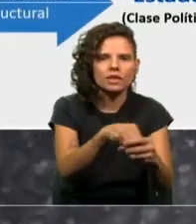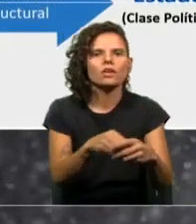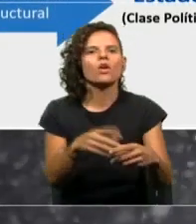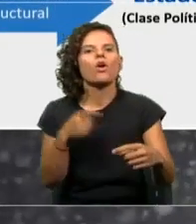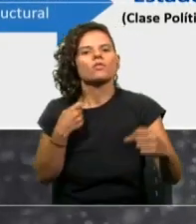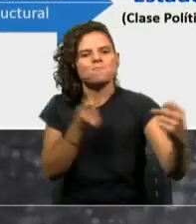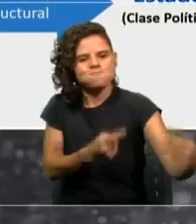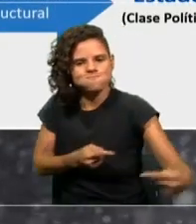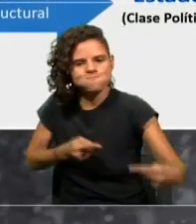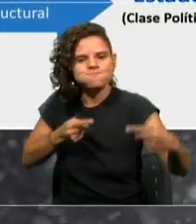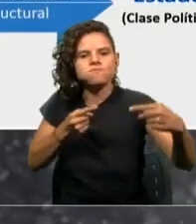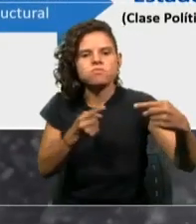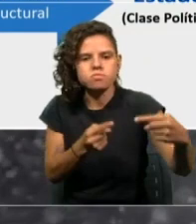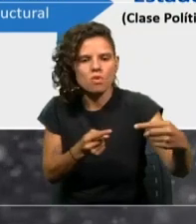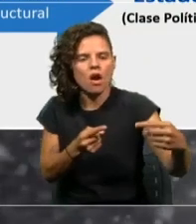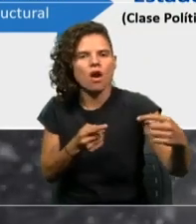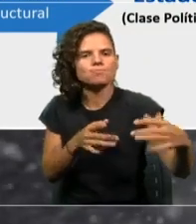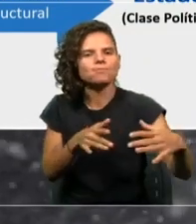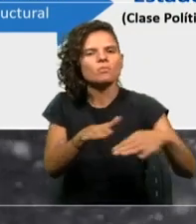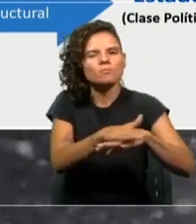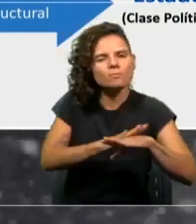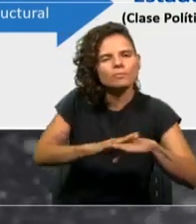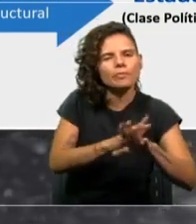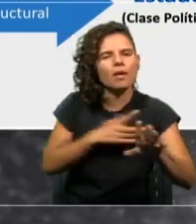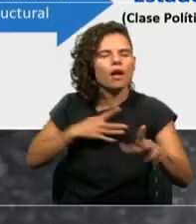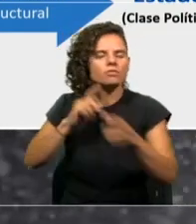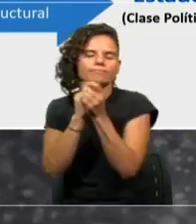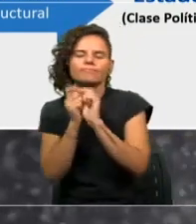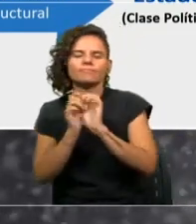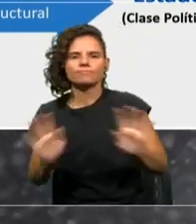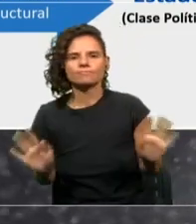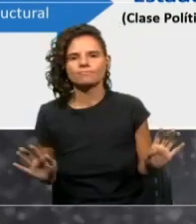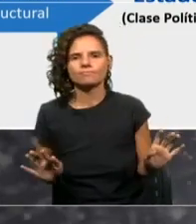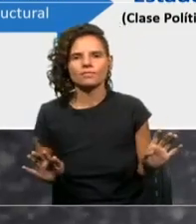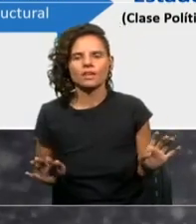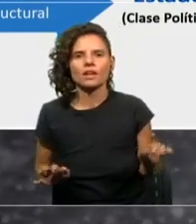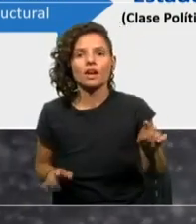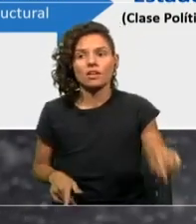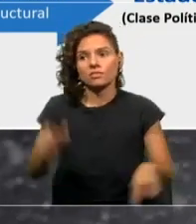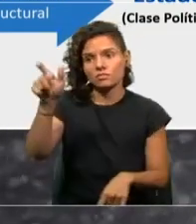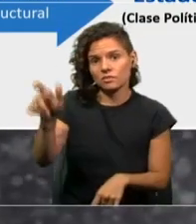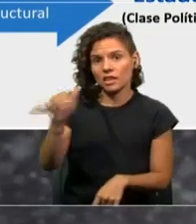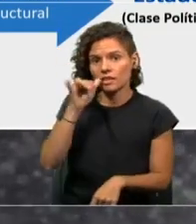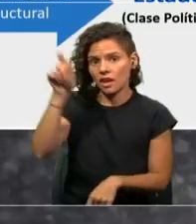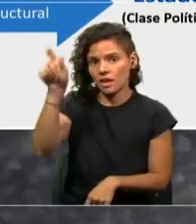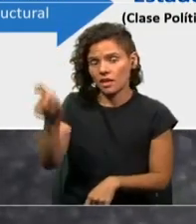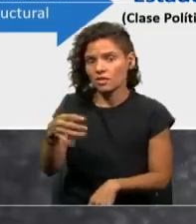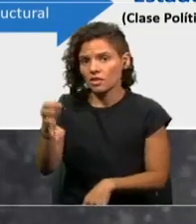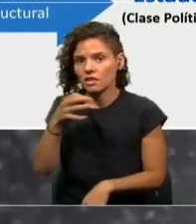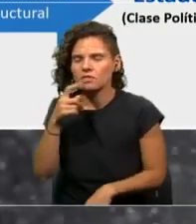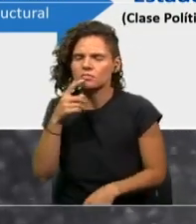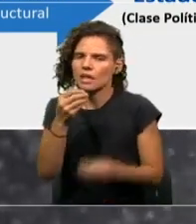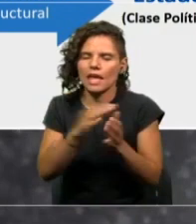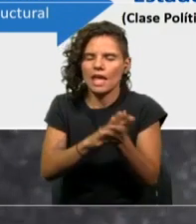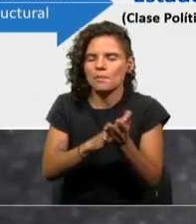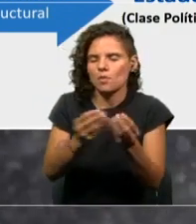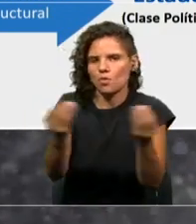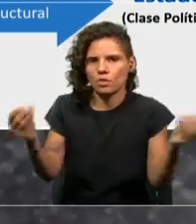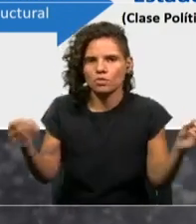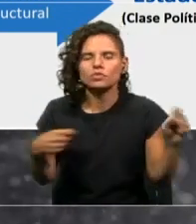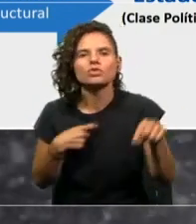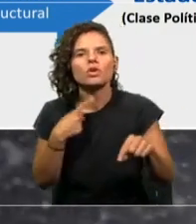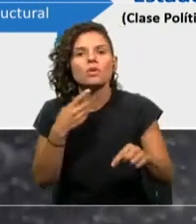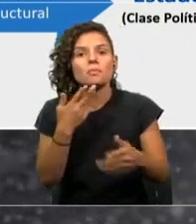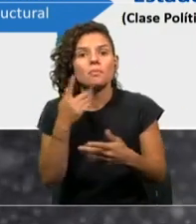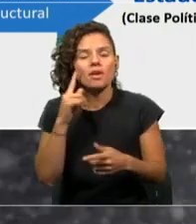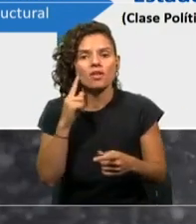un subconjunto de la clase política. Pero, dice Gramsci, pone un montón de ejemplos, y podemos hablar de eso si es que nos queda tiempo, Cuando los movimientos populares